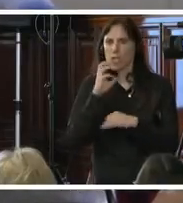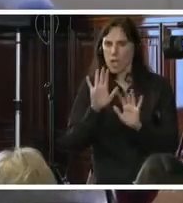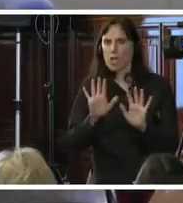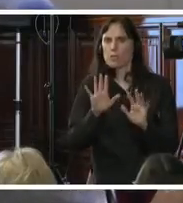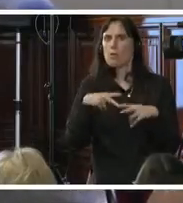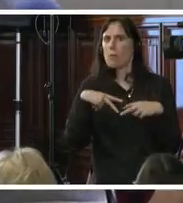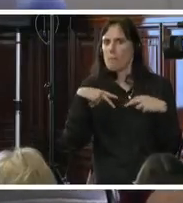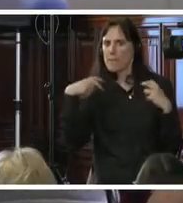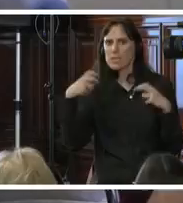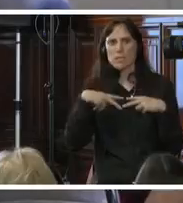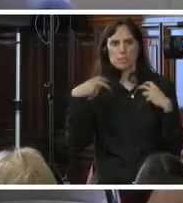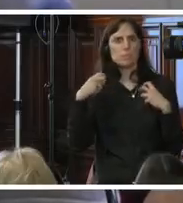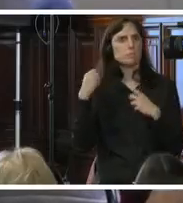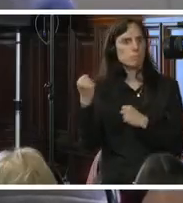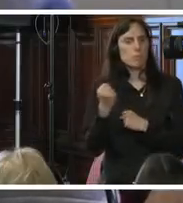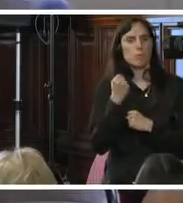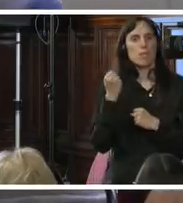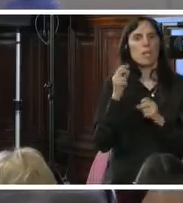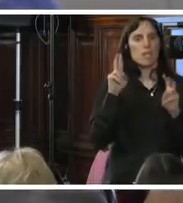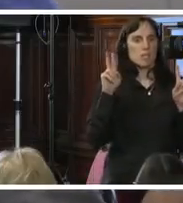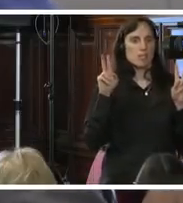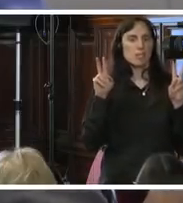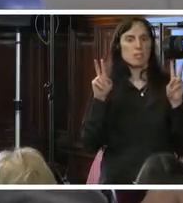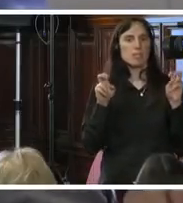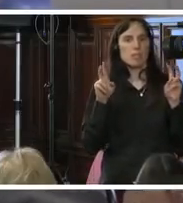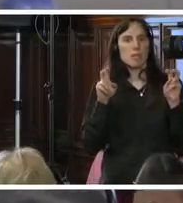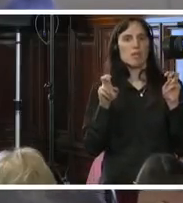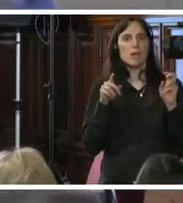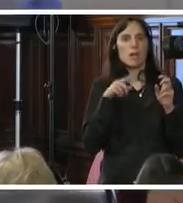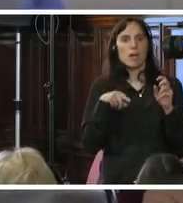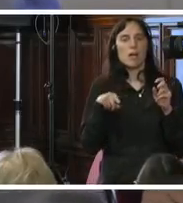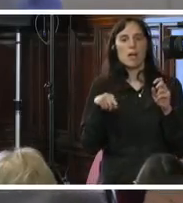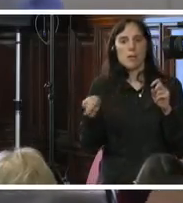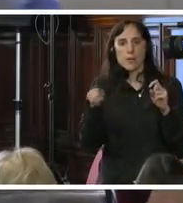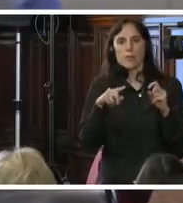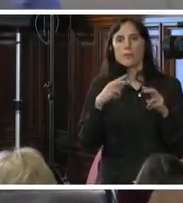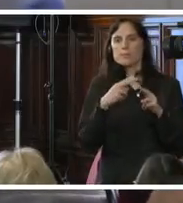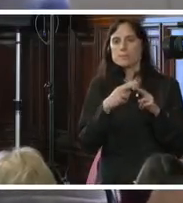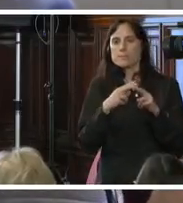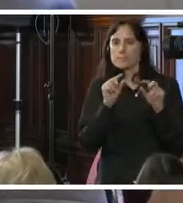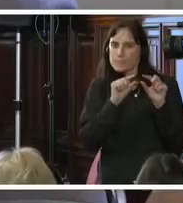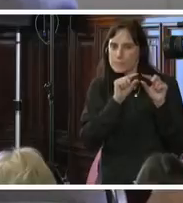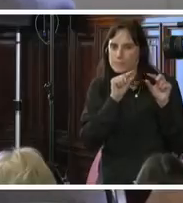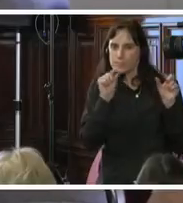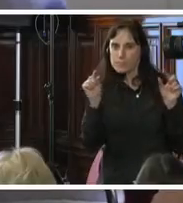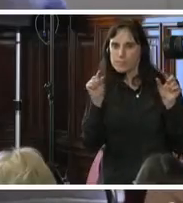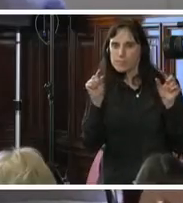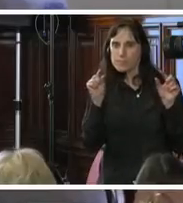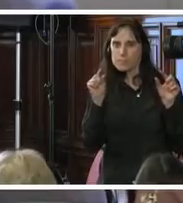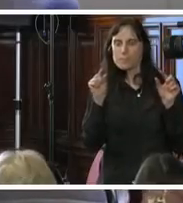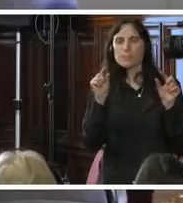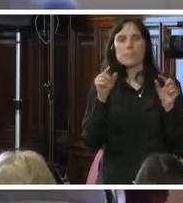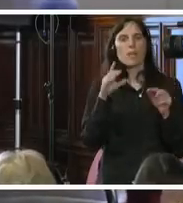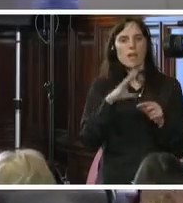de la investigación sobre el fenómeno de lo que nosotros llamamos el incesto, los